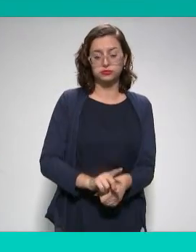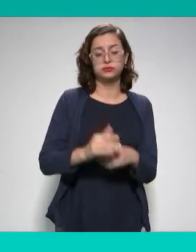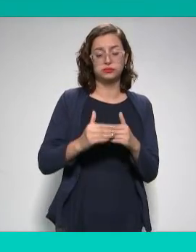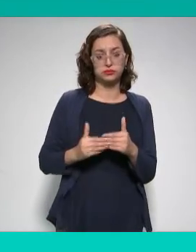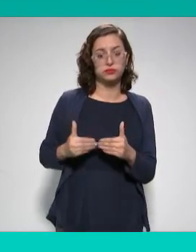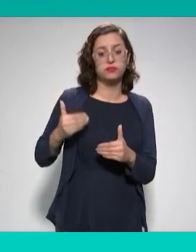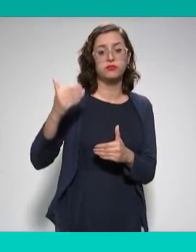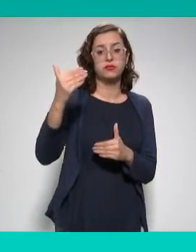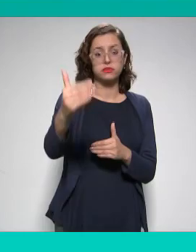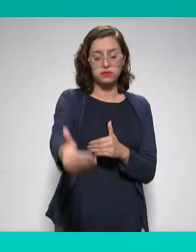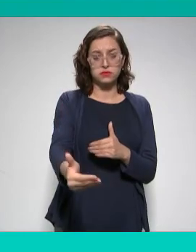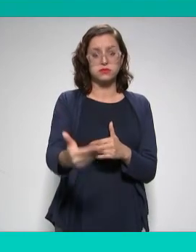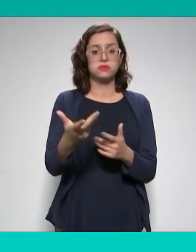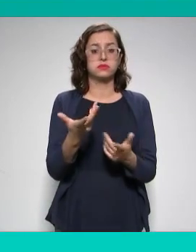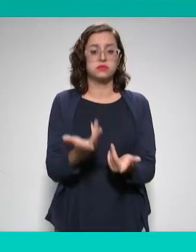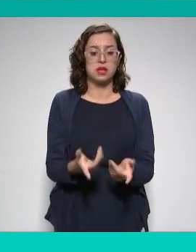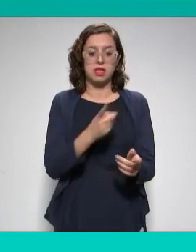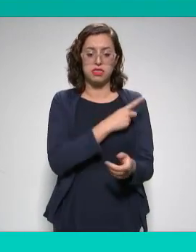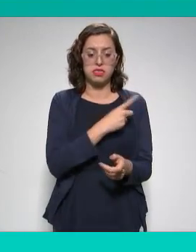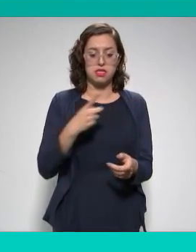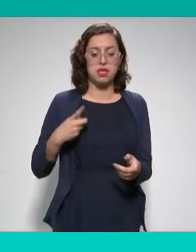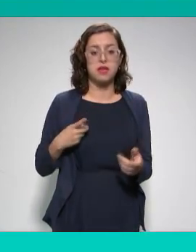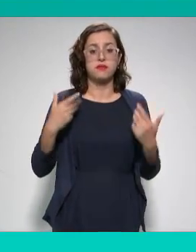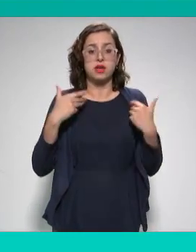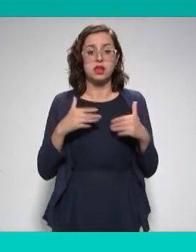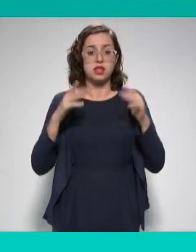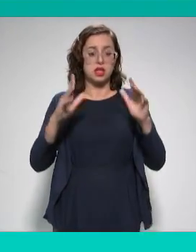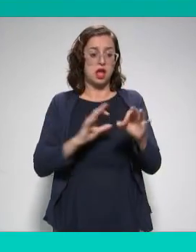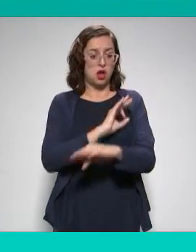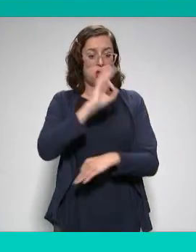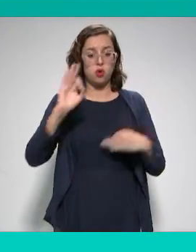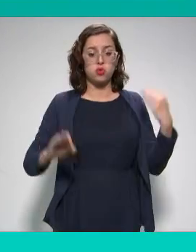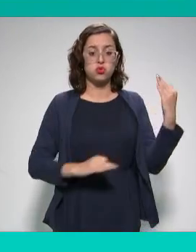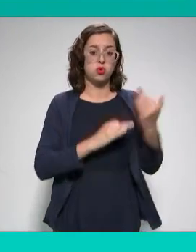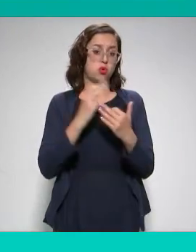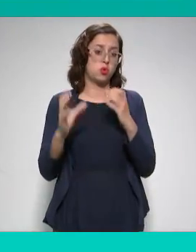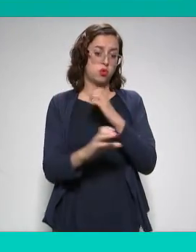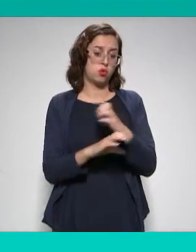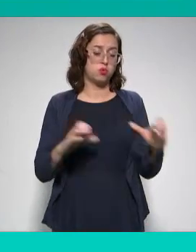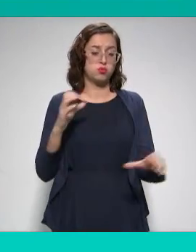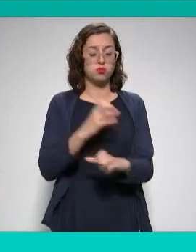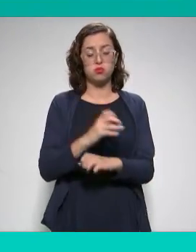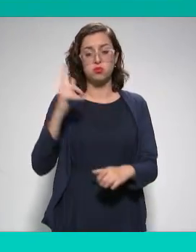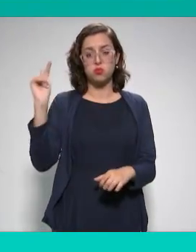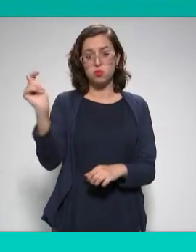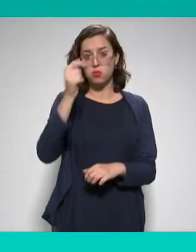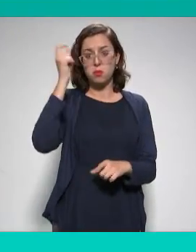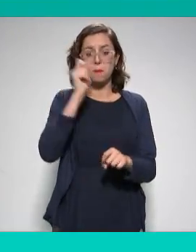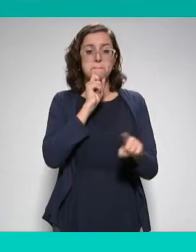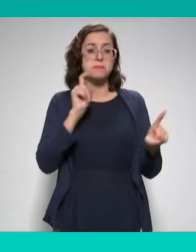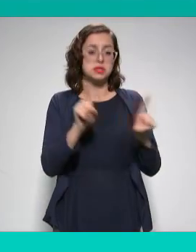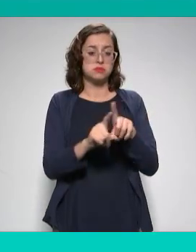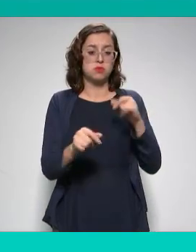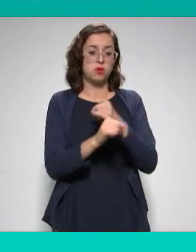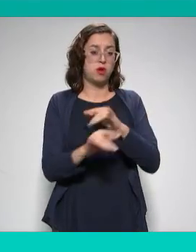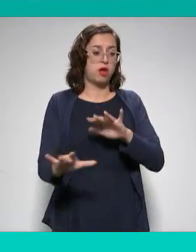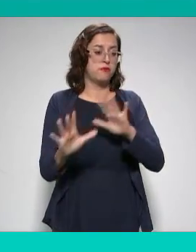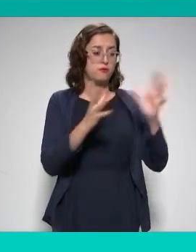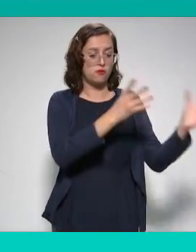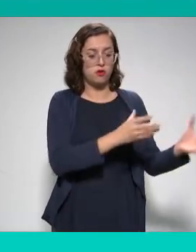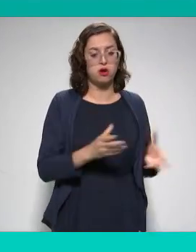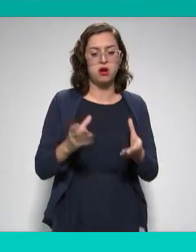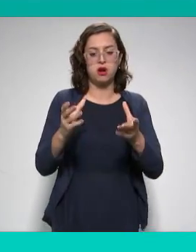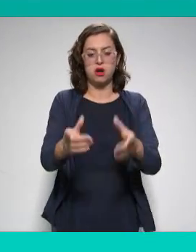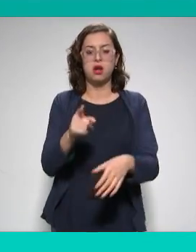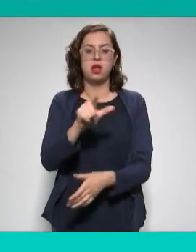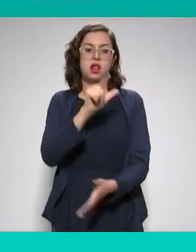de personas debía transferir las herramientas tecnológicas y la información recabada en cumplimiento de lo dispuesto en